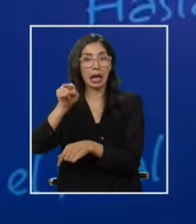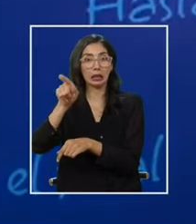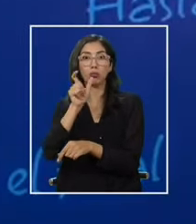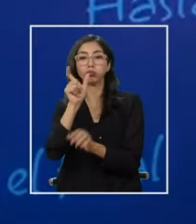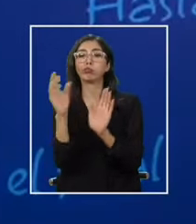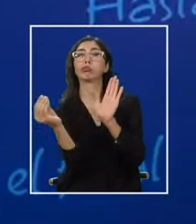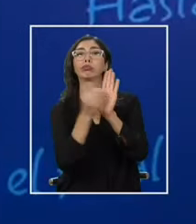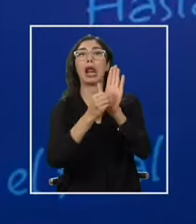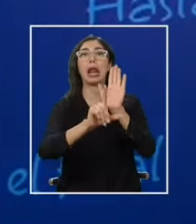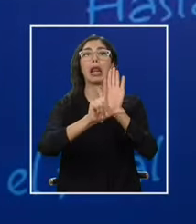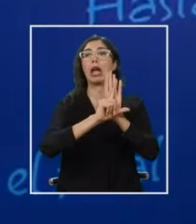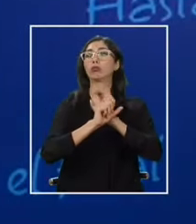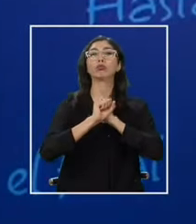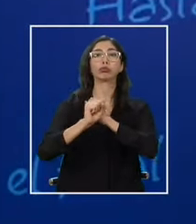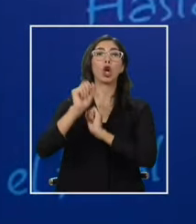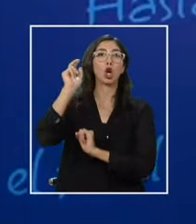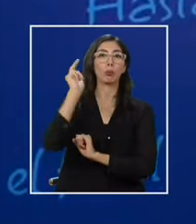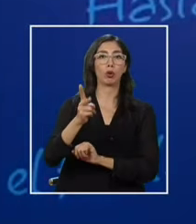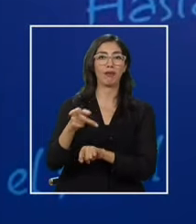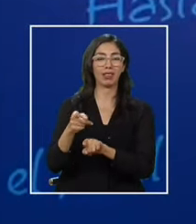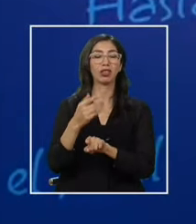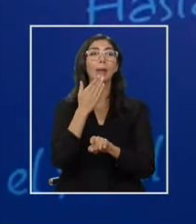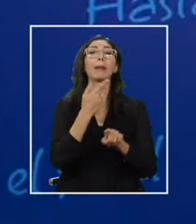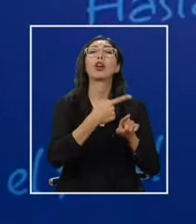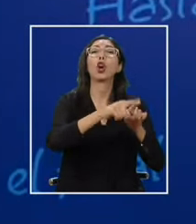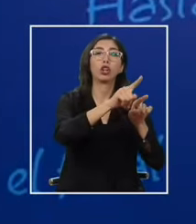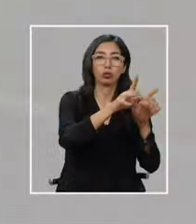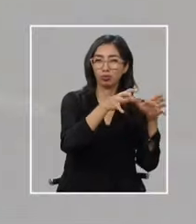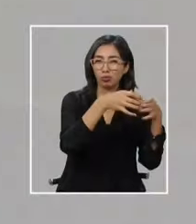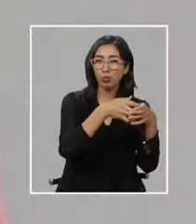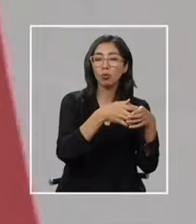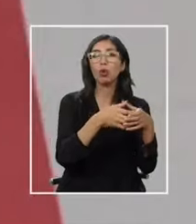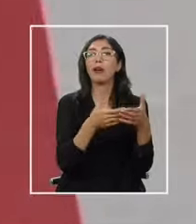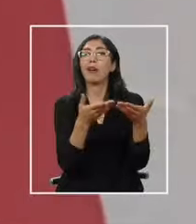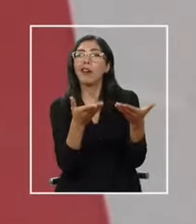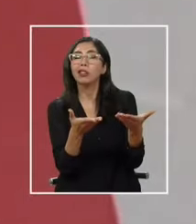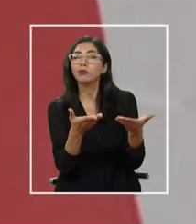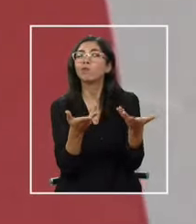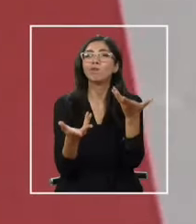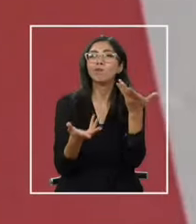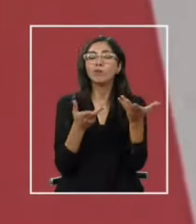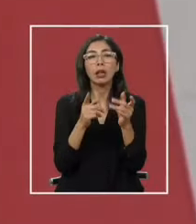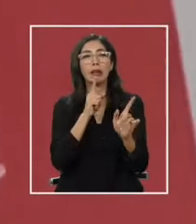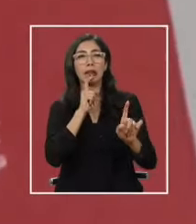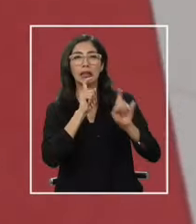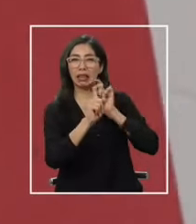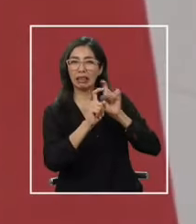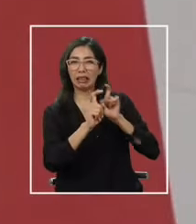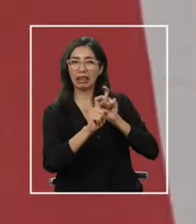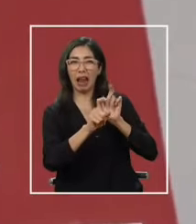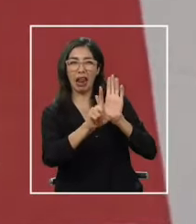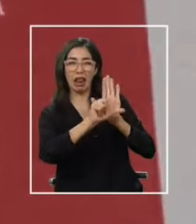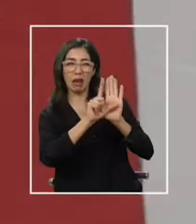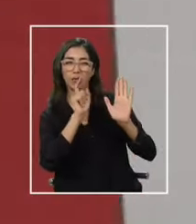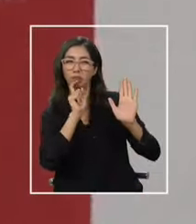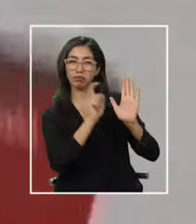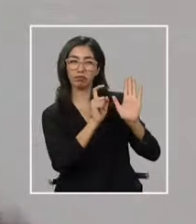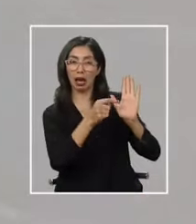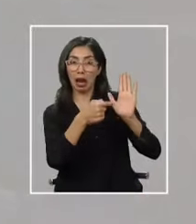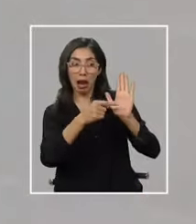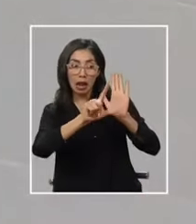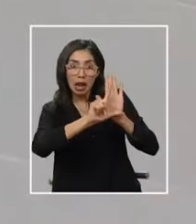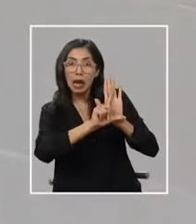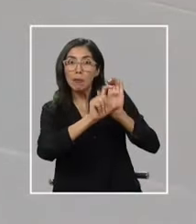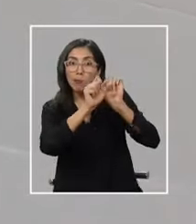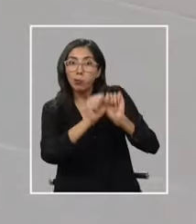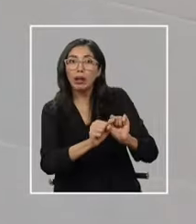como fascista, al igual que el conservadurismo moral. Esto ha abierto críticas con respecto a la norma que podría convertirse